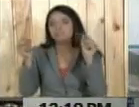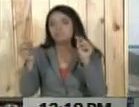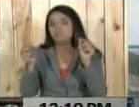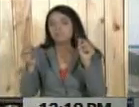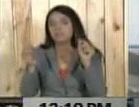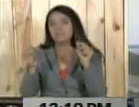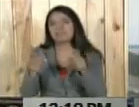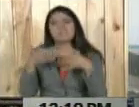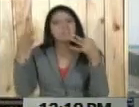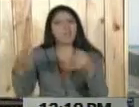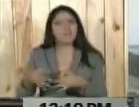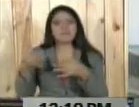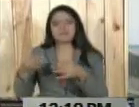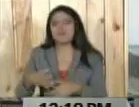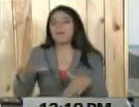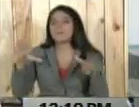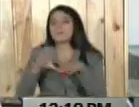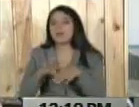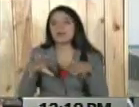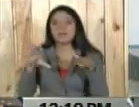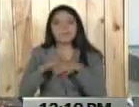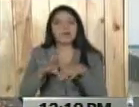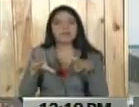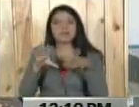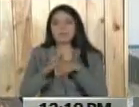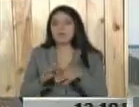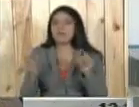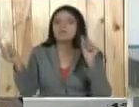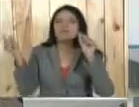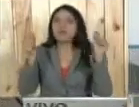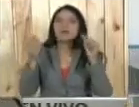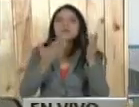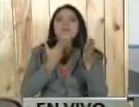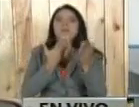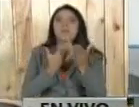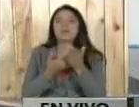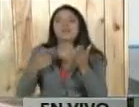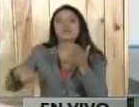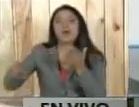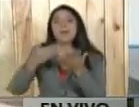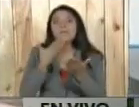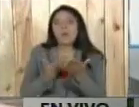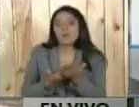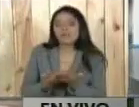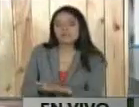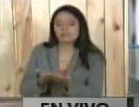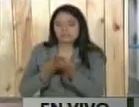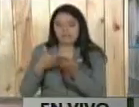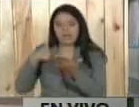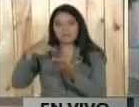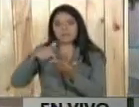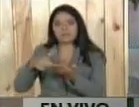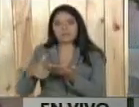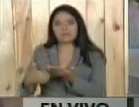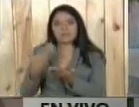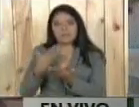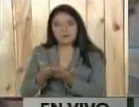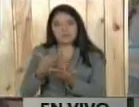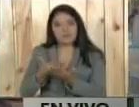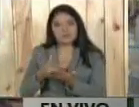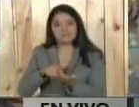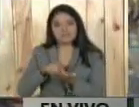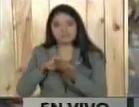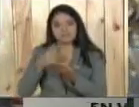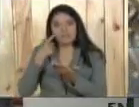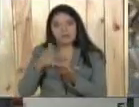clavel, todos los martes, sesión, debate, propuesta. Y todas esas propuestas me llegan a mí como un clavel. Pácata.